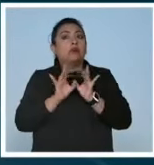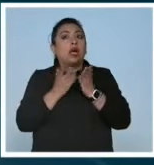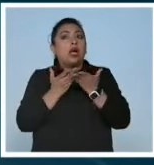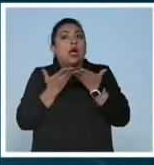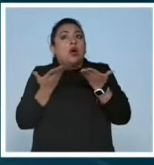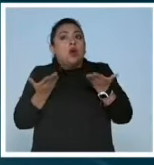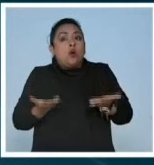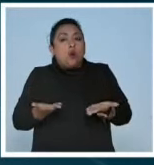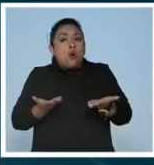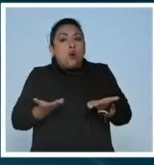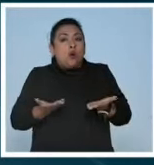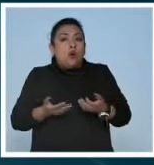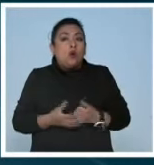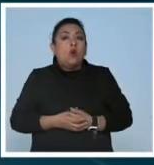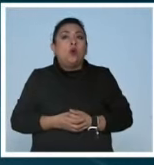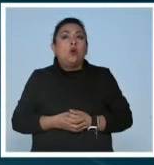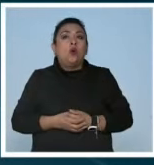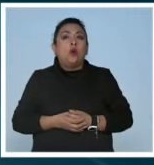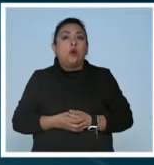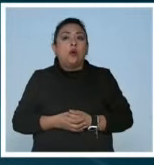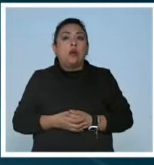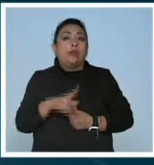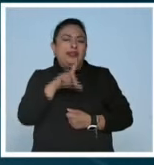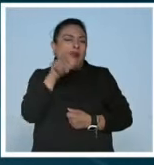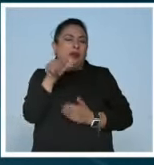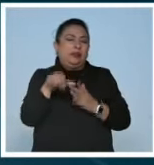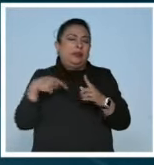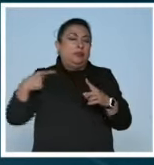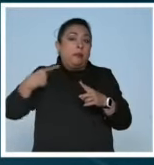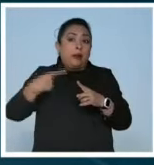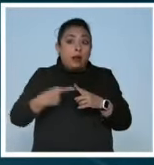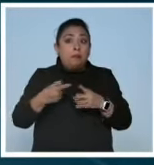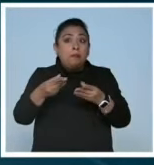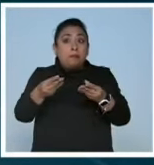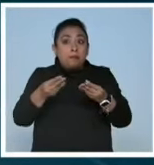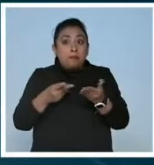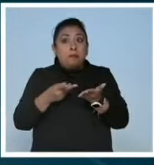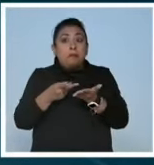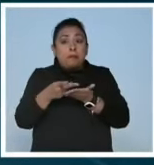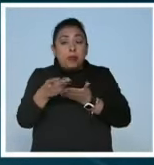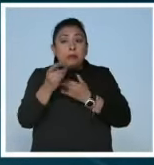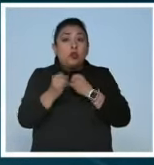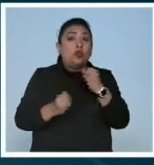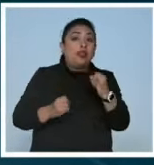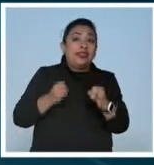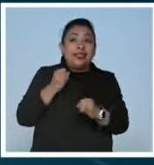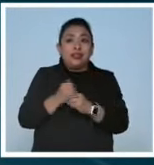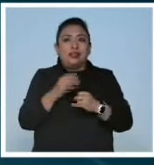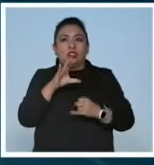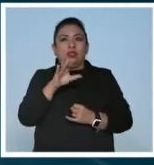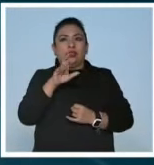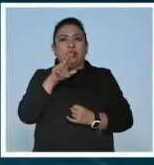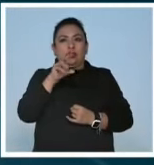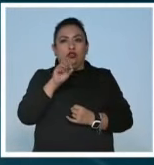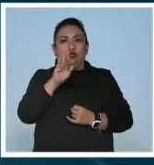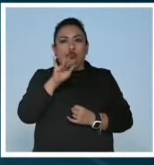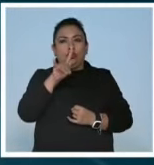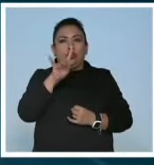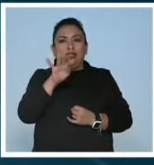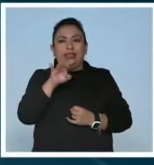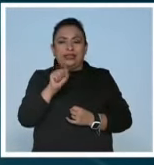ahora, unos meses más tarde, recibo el premio internacional Carlos Fuentes.